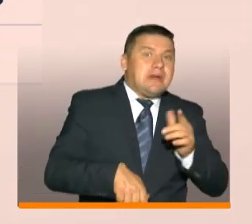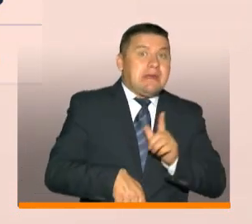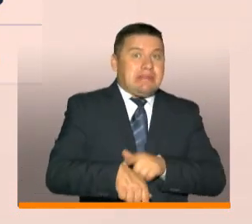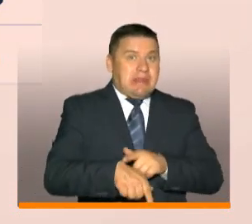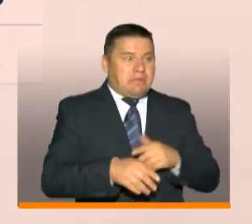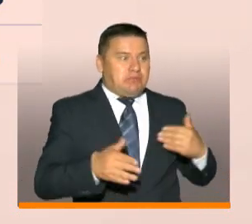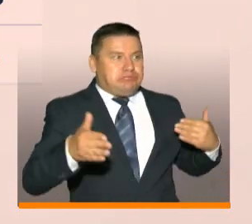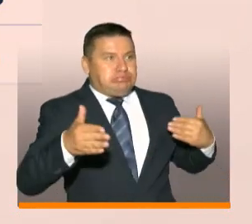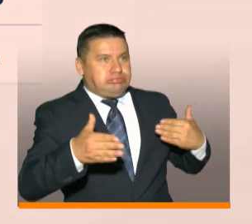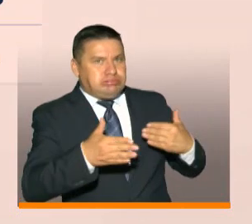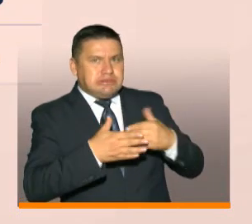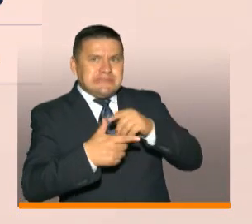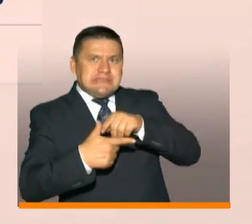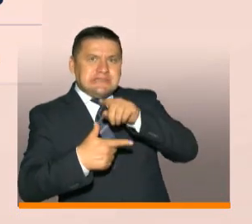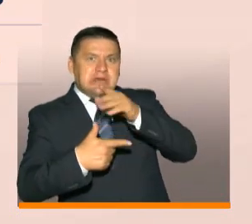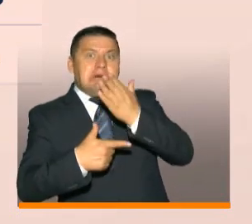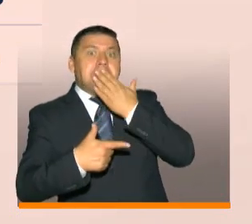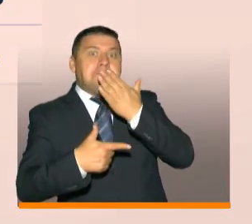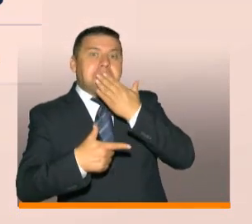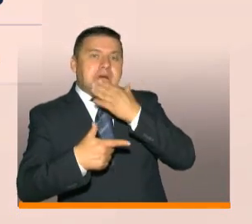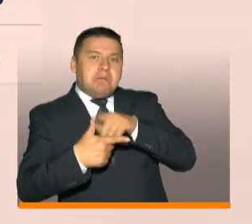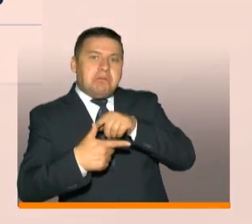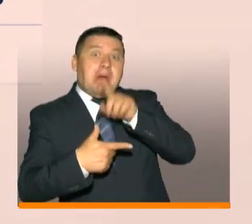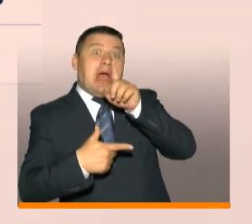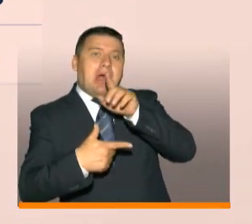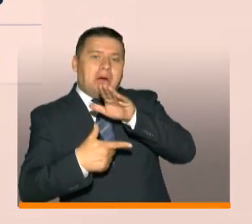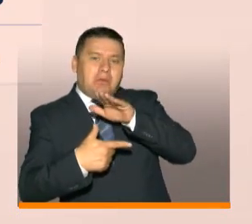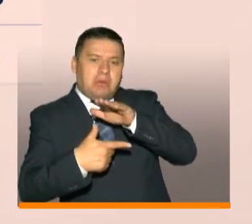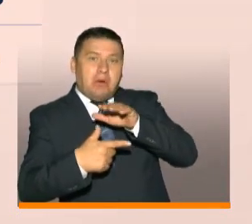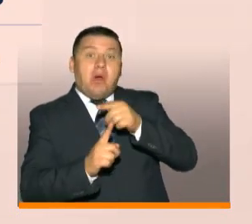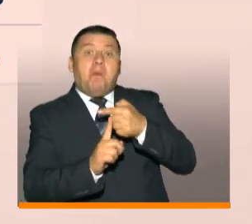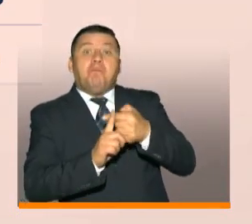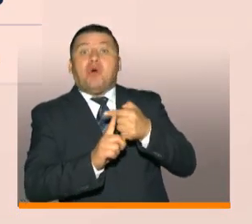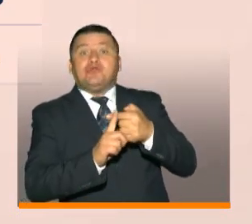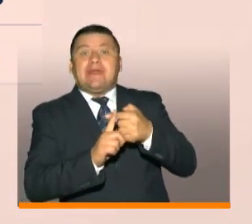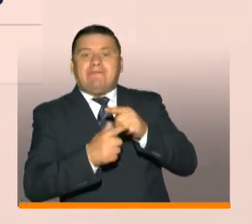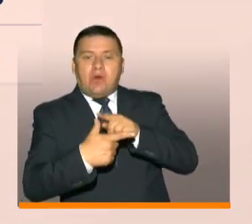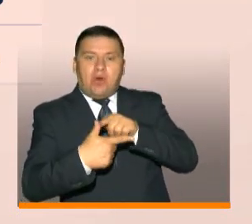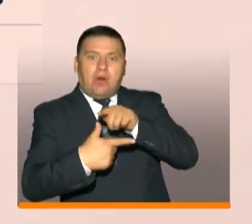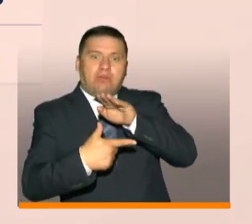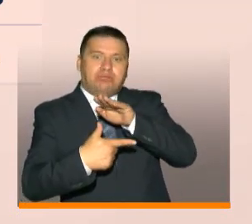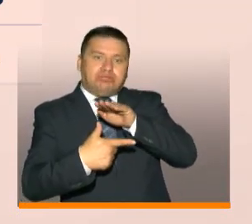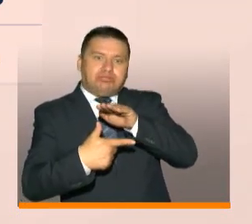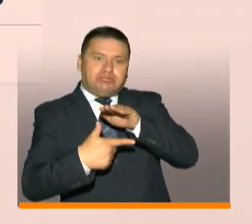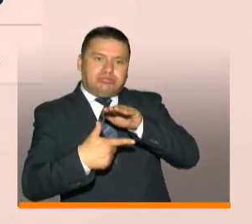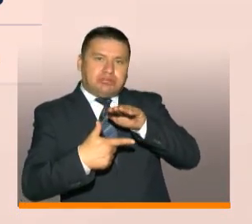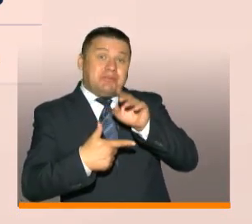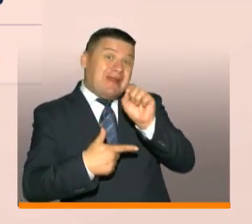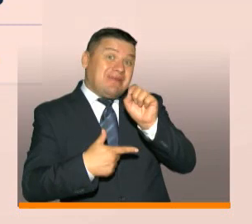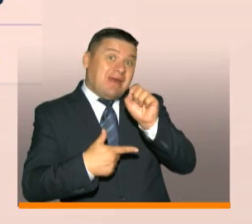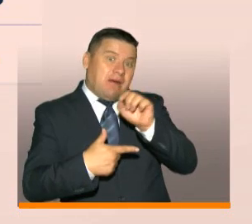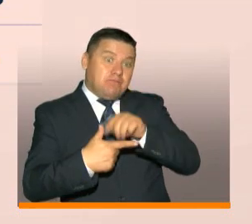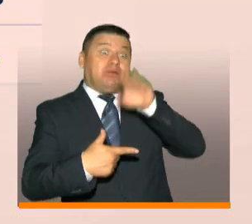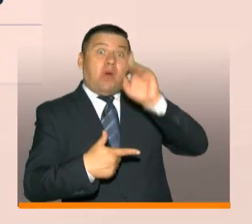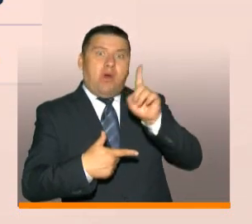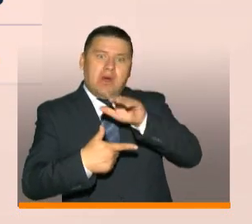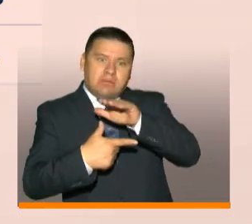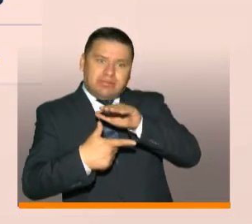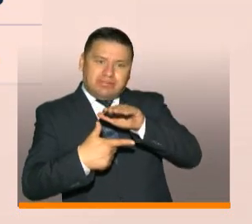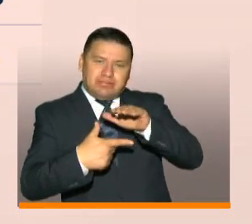tiempo estabilizados, a lo largo de lo cual es positivo, es bueno, pero que de todas maneras es frágil. Esto ha permitido que